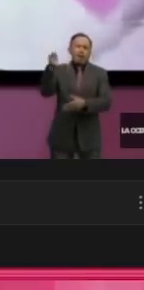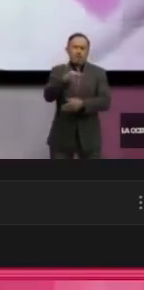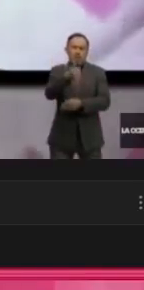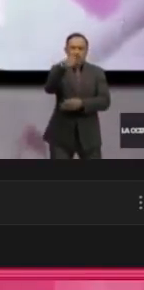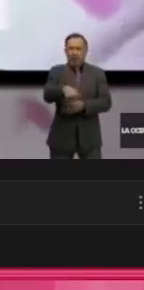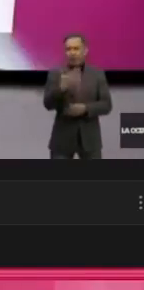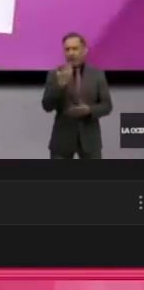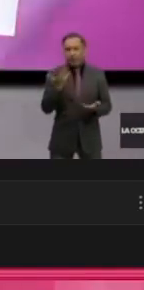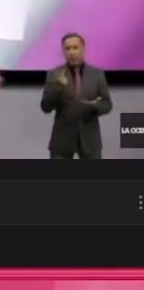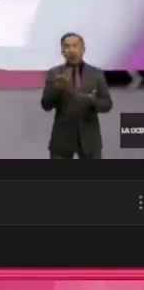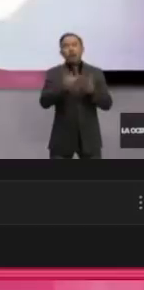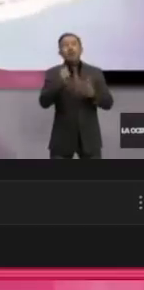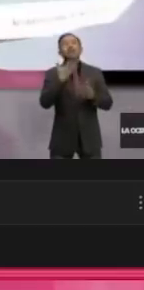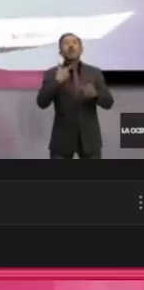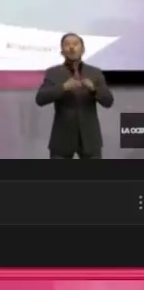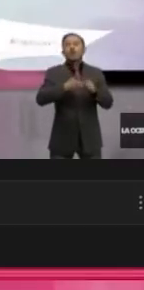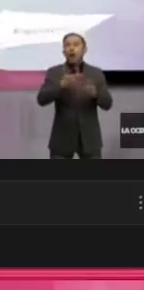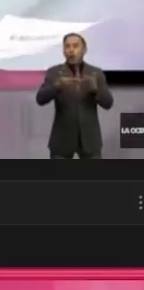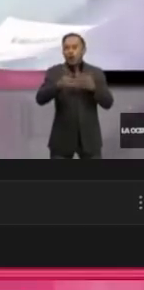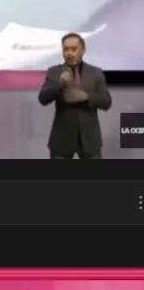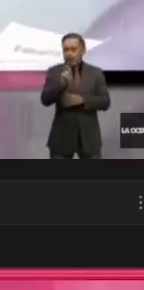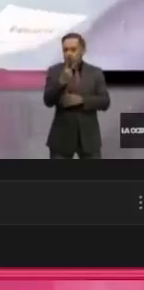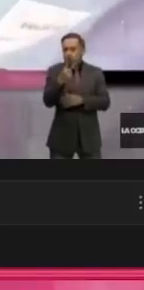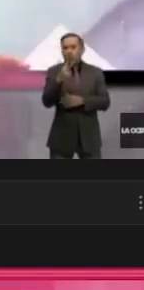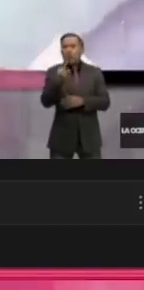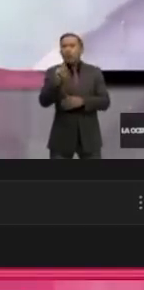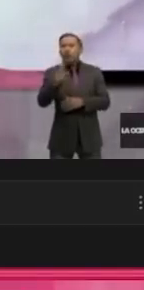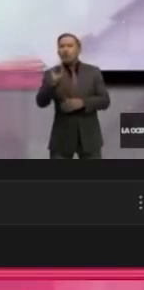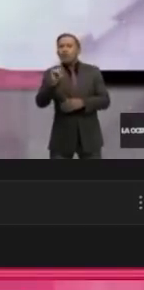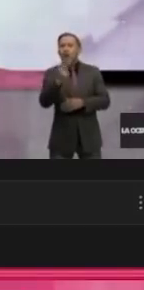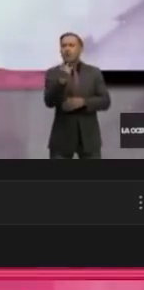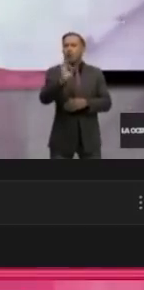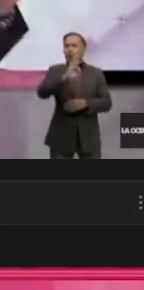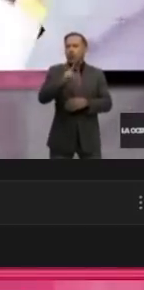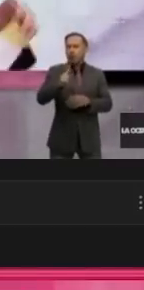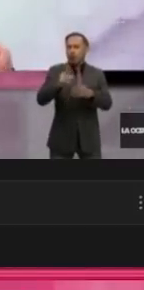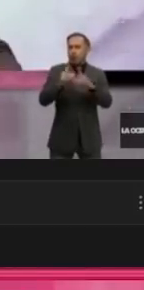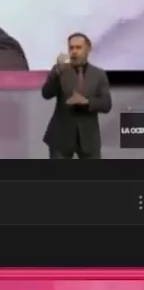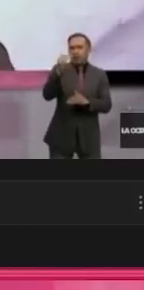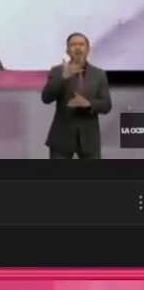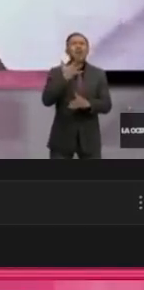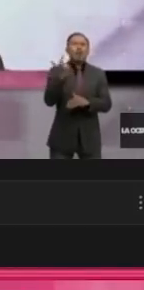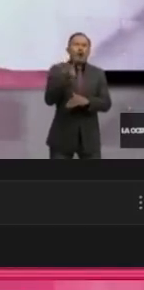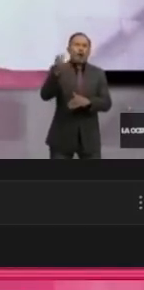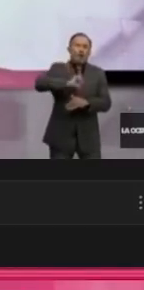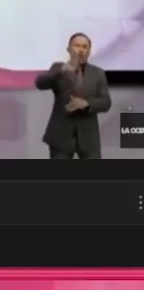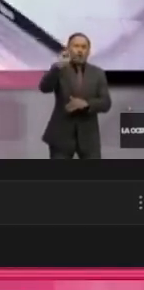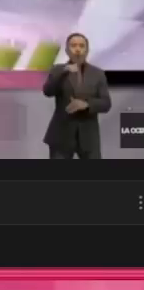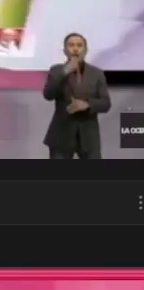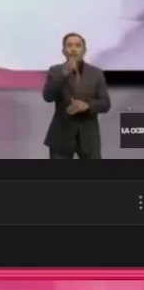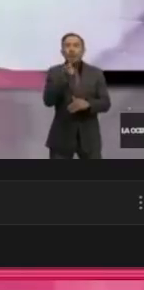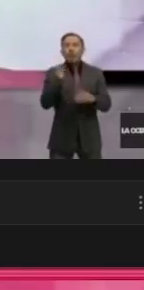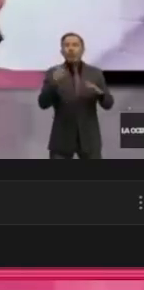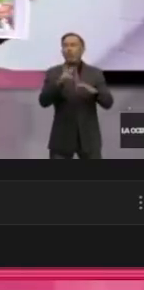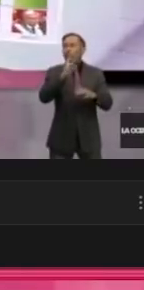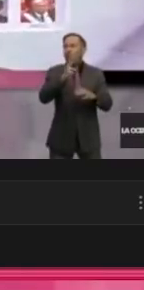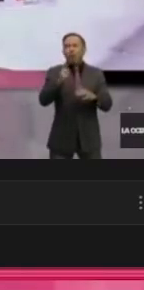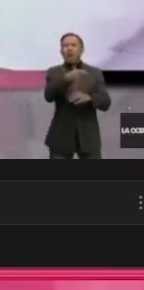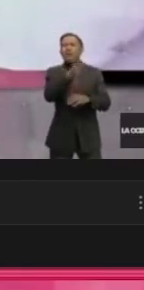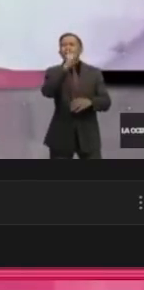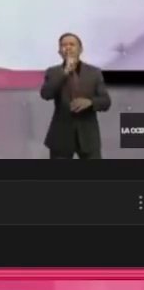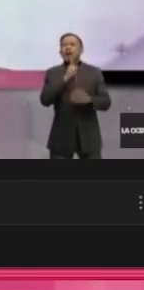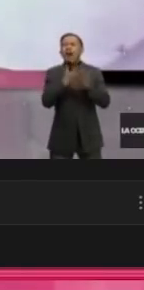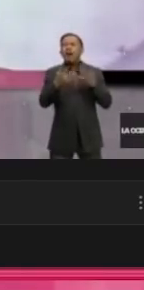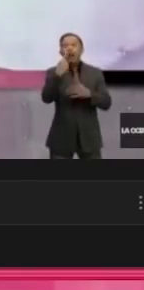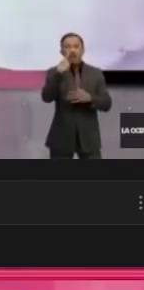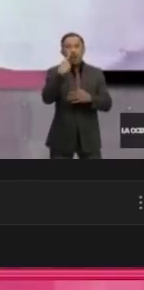en 18.32, está en 22.90, es un 25% de aumento, hay gasolinazo. Ahora dicen que no hay deuda, esa es la mentira más grande que tiene López. Aquí están las